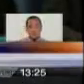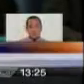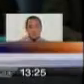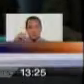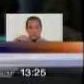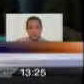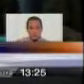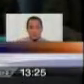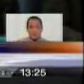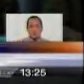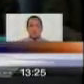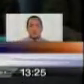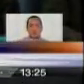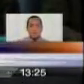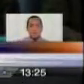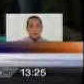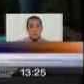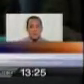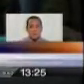cabal del expediente.